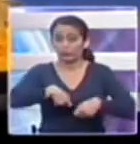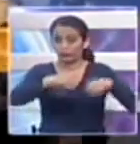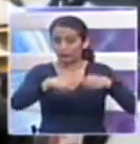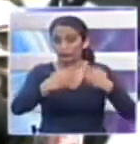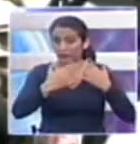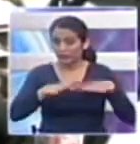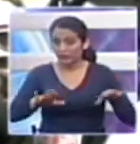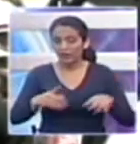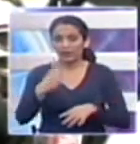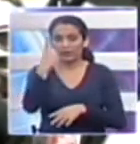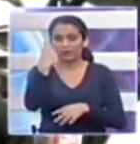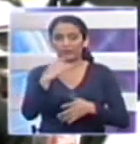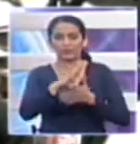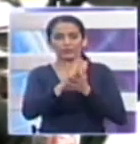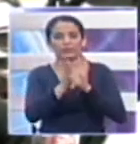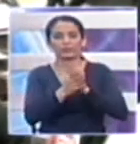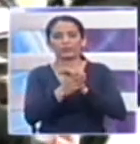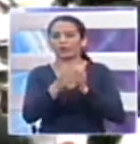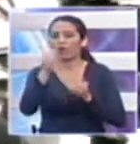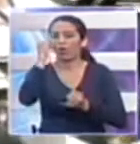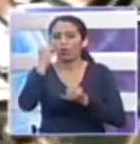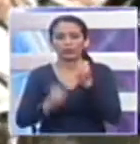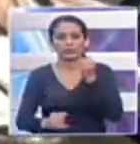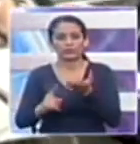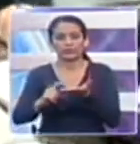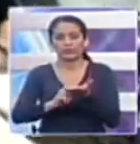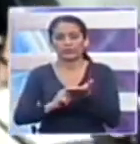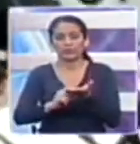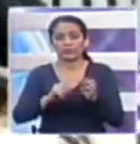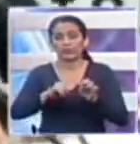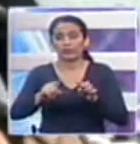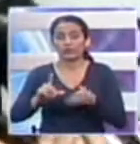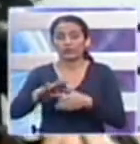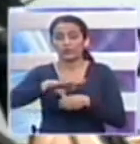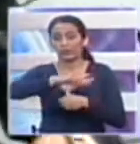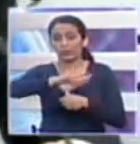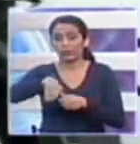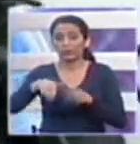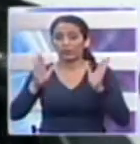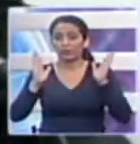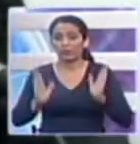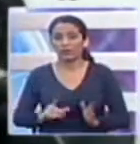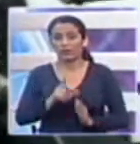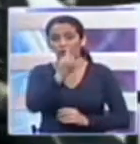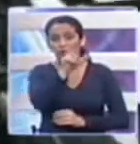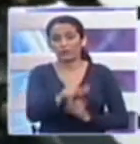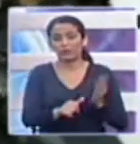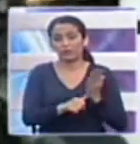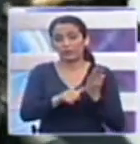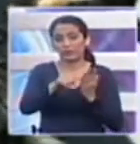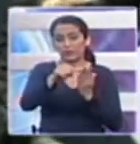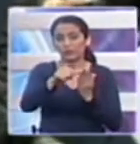de acuerdo comercial con Ecuador, en la que participarán los cancilleres y ministros de Comercio Exterior de la Unión